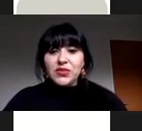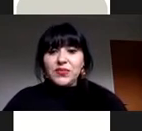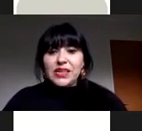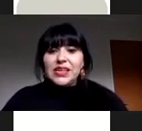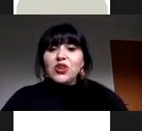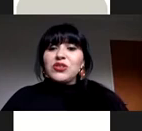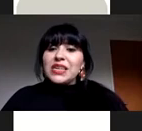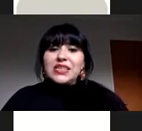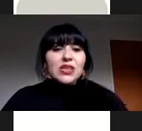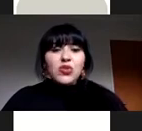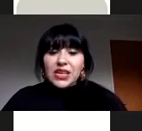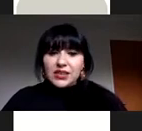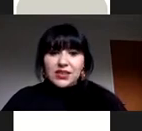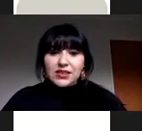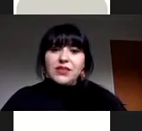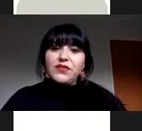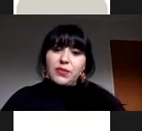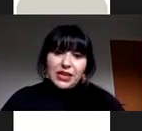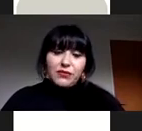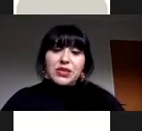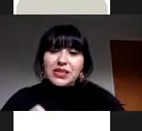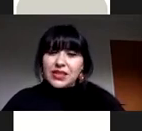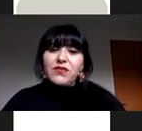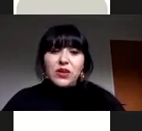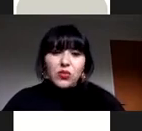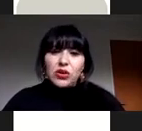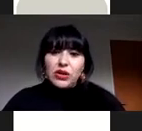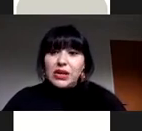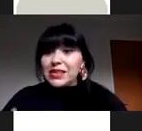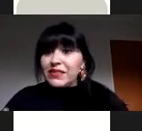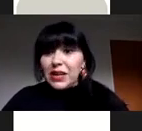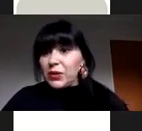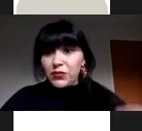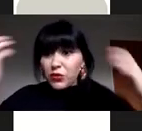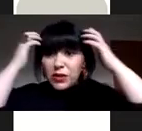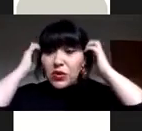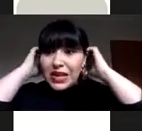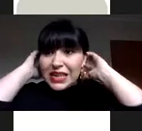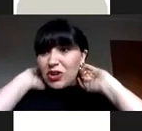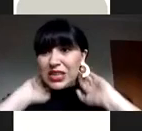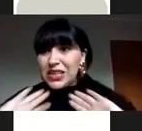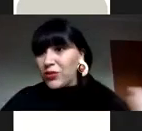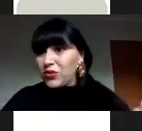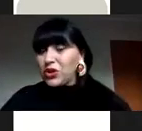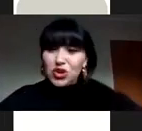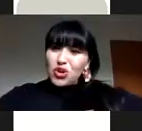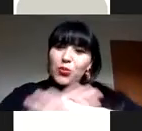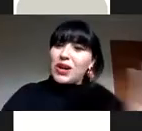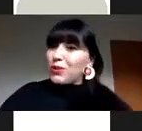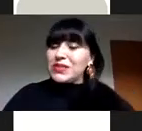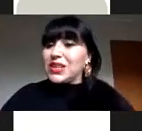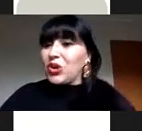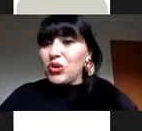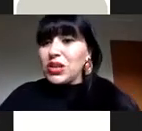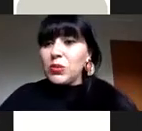eso. Contactar estudiantes y familias, fortalecer el vínculo a través de la plataforma online, que es lo que tenemos. No nos